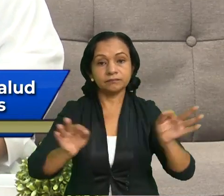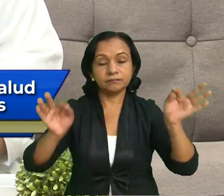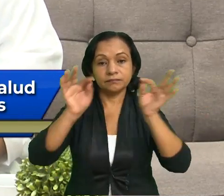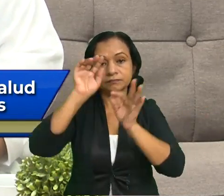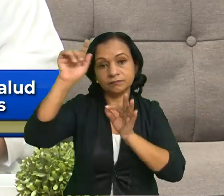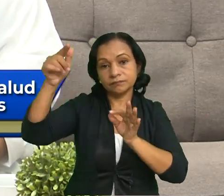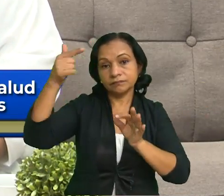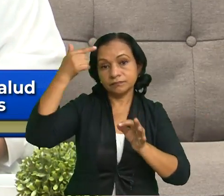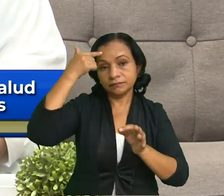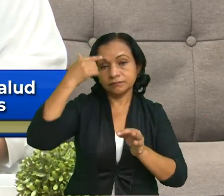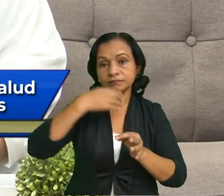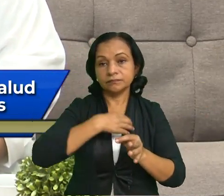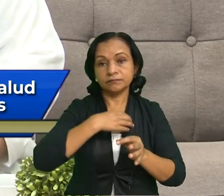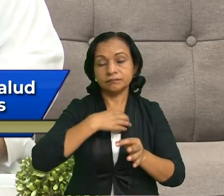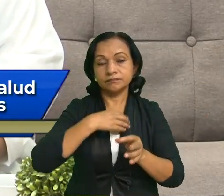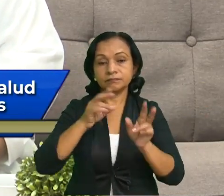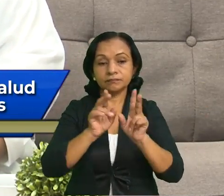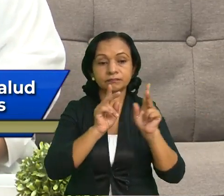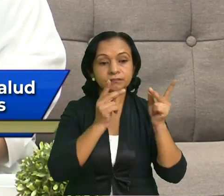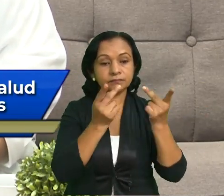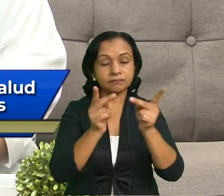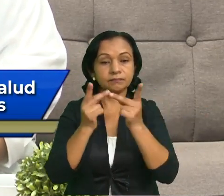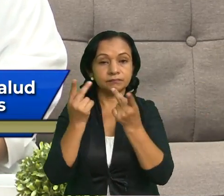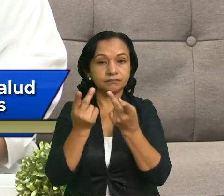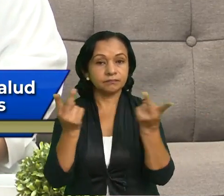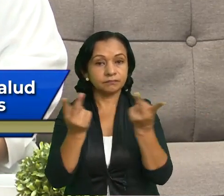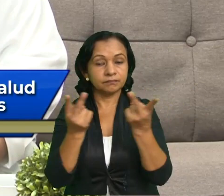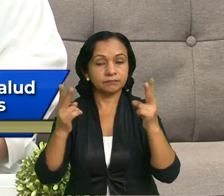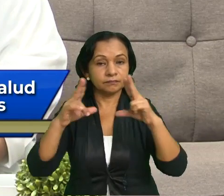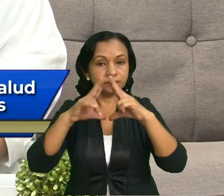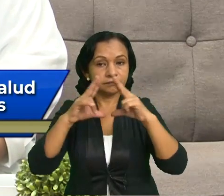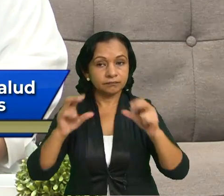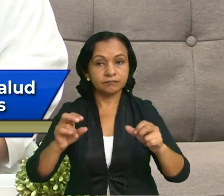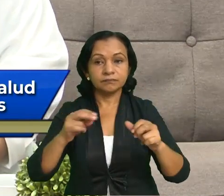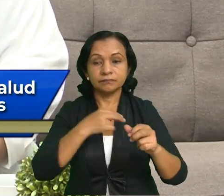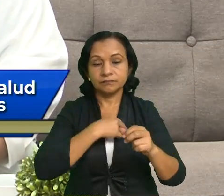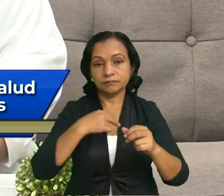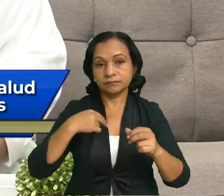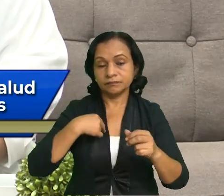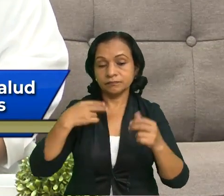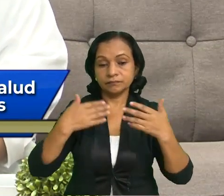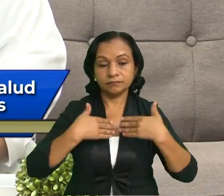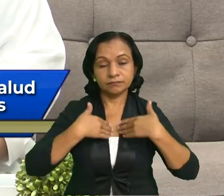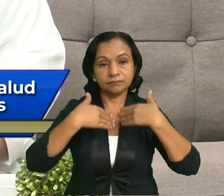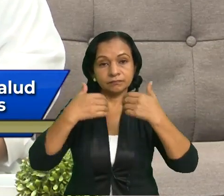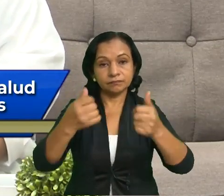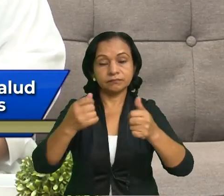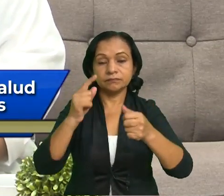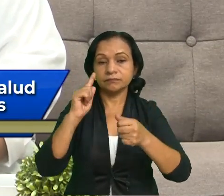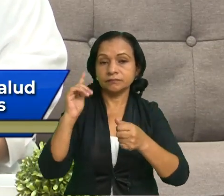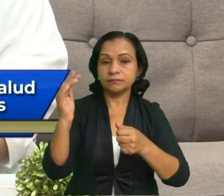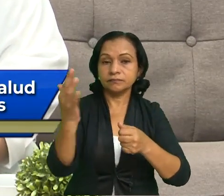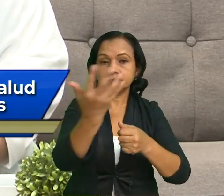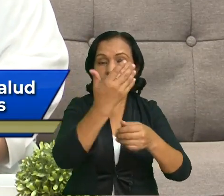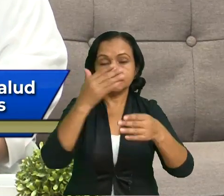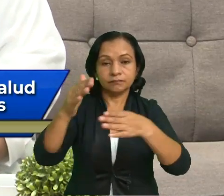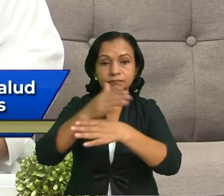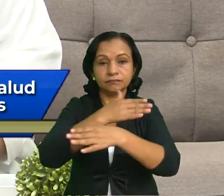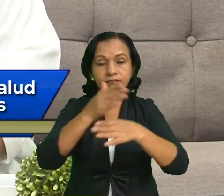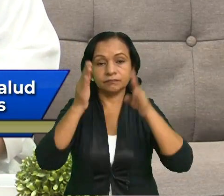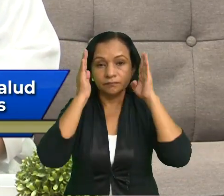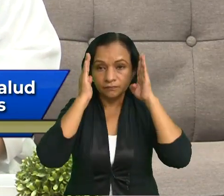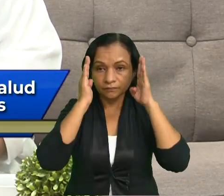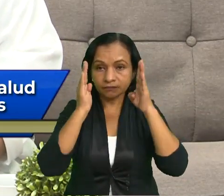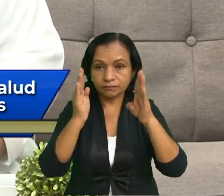gobierno da a nuestra población y el hecho de garantizar le no solo en salud sino en todos los elementos un abordaje